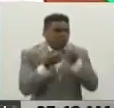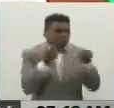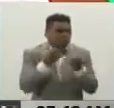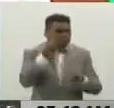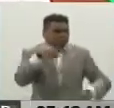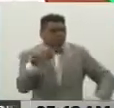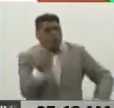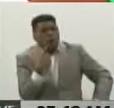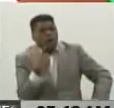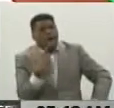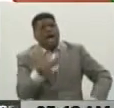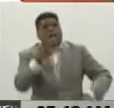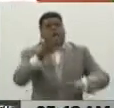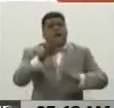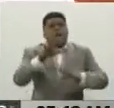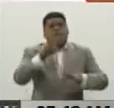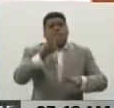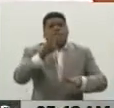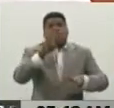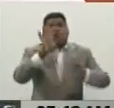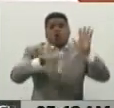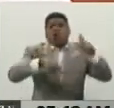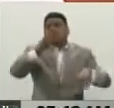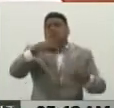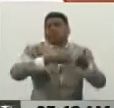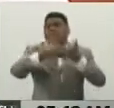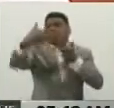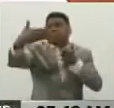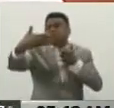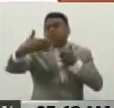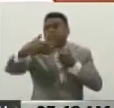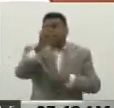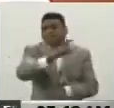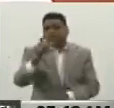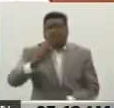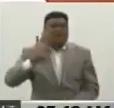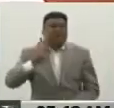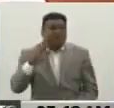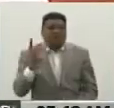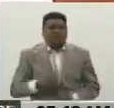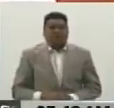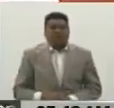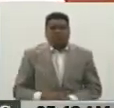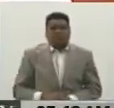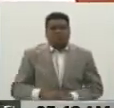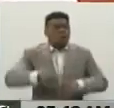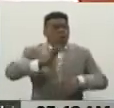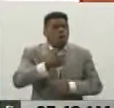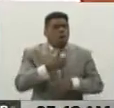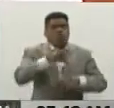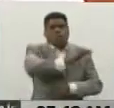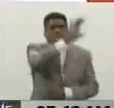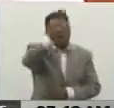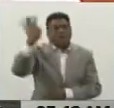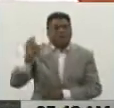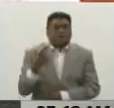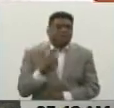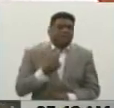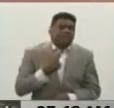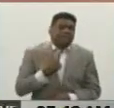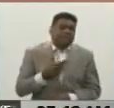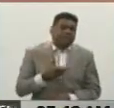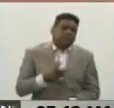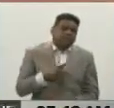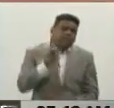usuarios en Facebook, tenemos 6.4 millones de usuarios en Twitter. Esto, ante la realidad de cualquier otro país, sería un mito,